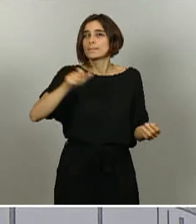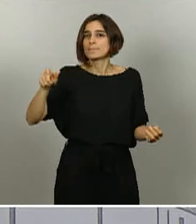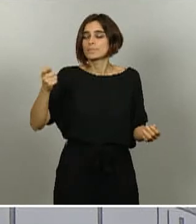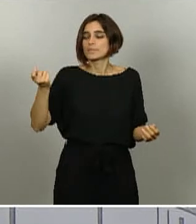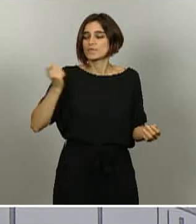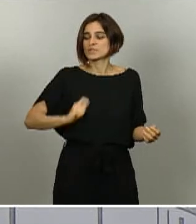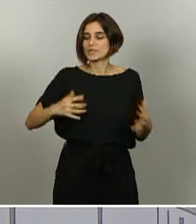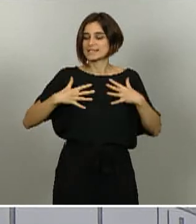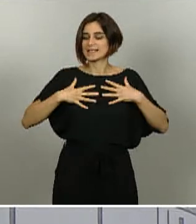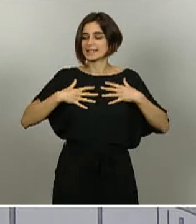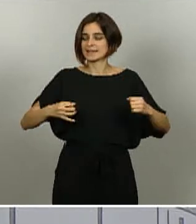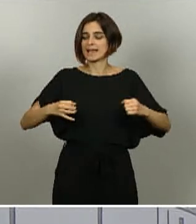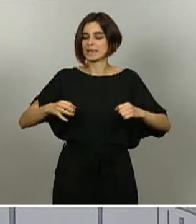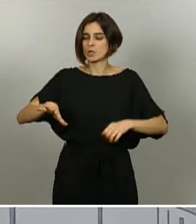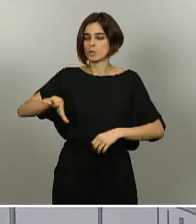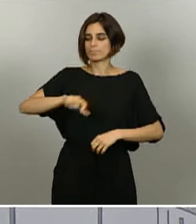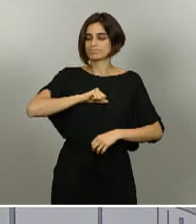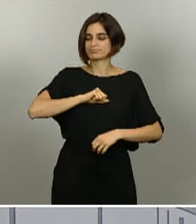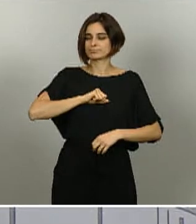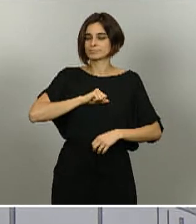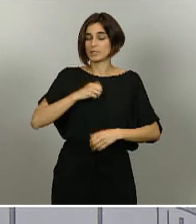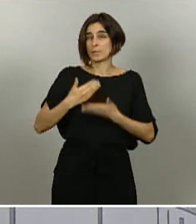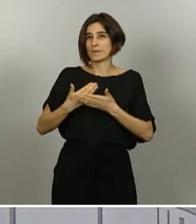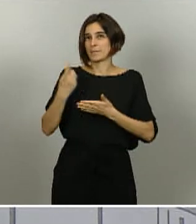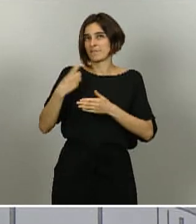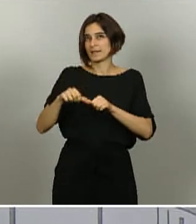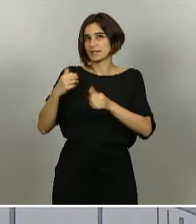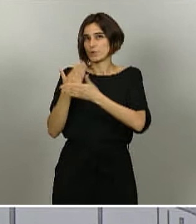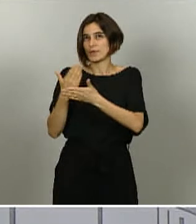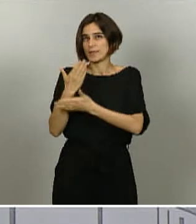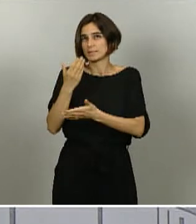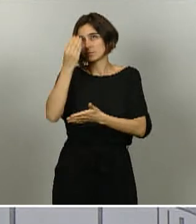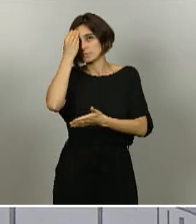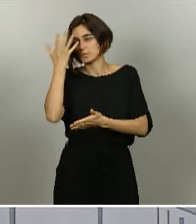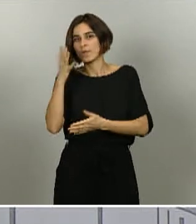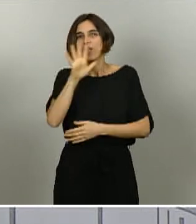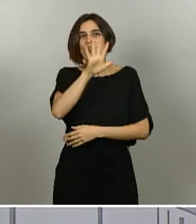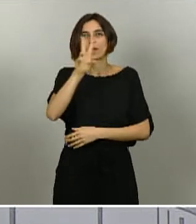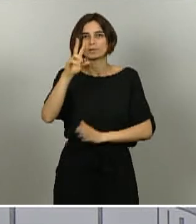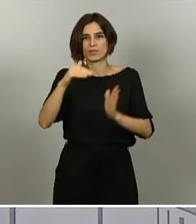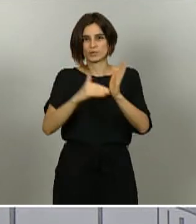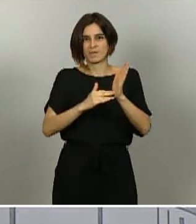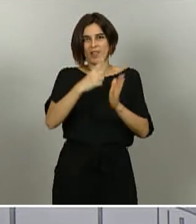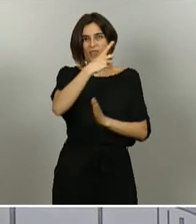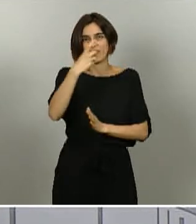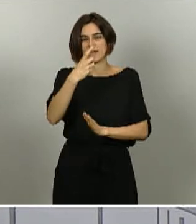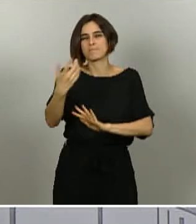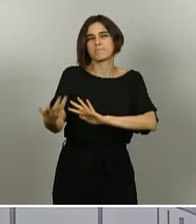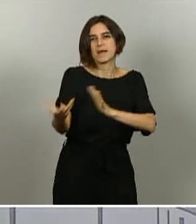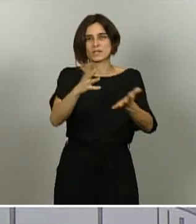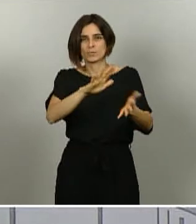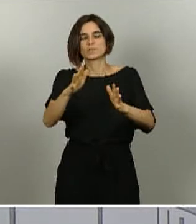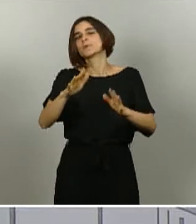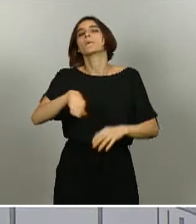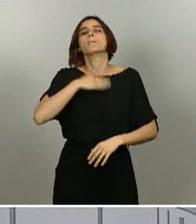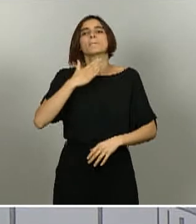de los últimos días que no hemos dado, deben estar en torno a los 52.000. Pero mañana voy a tratar de traer los datos del